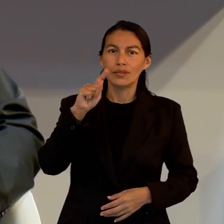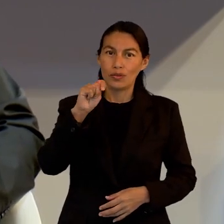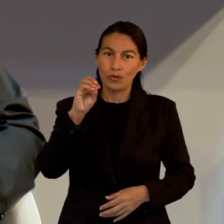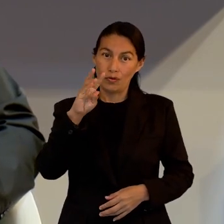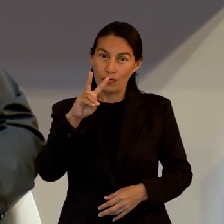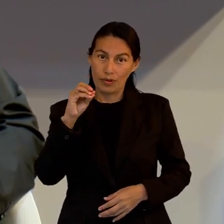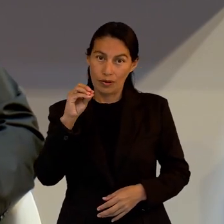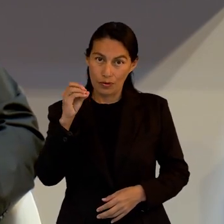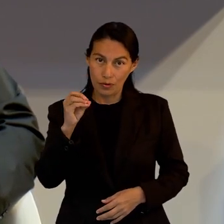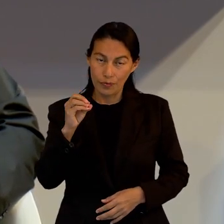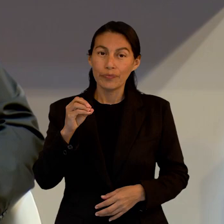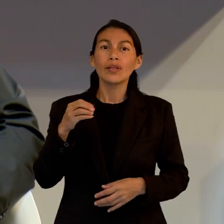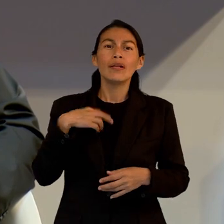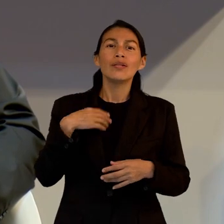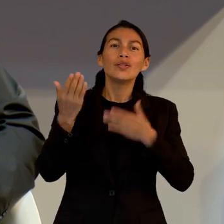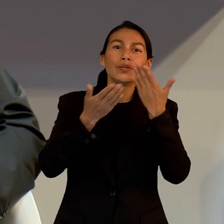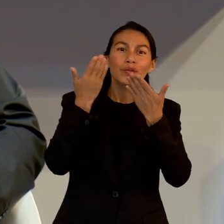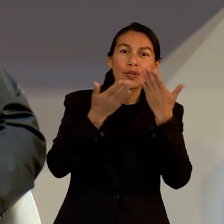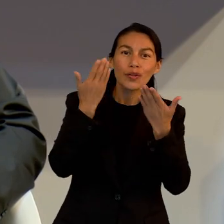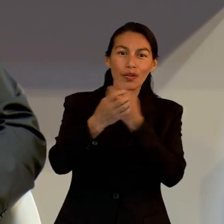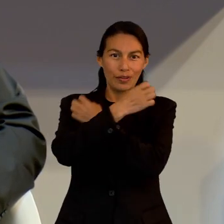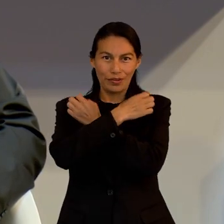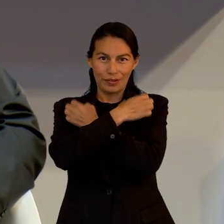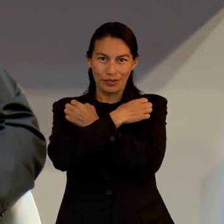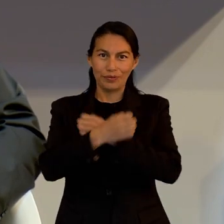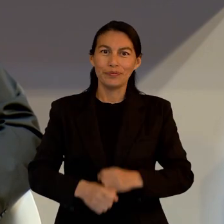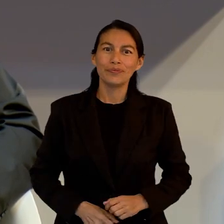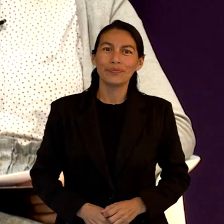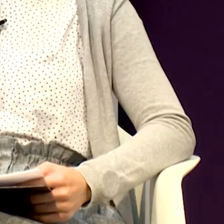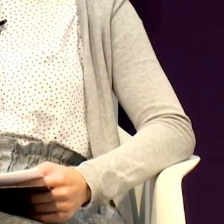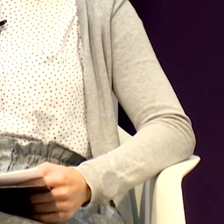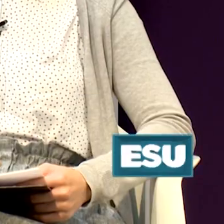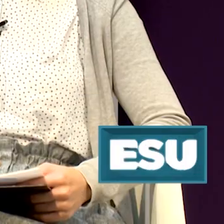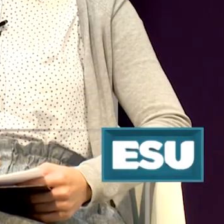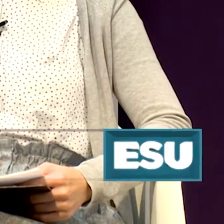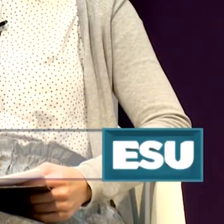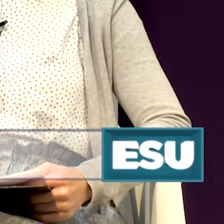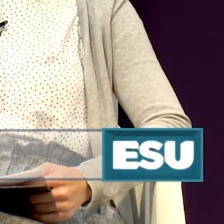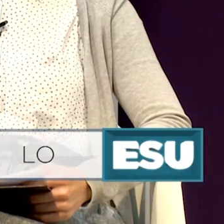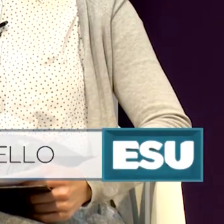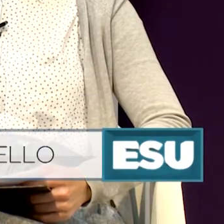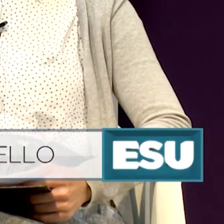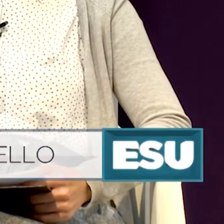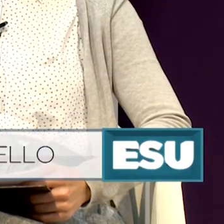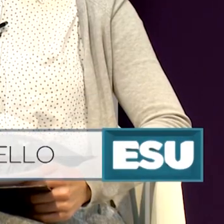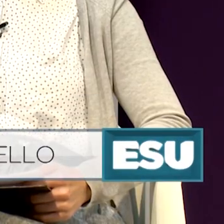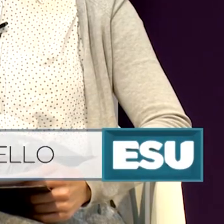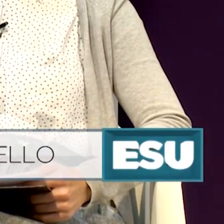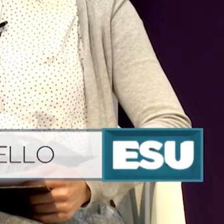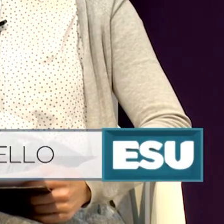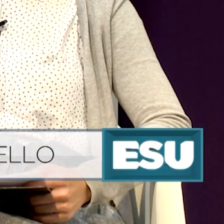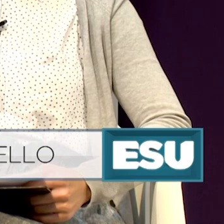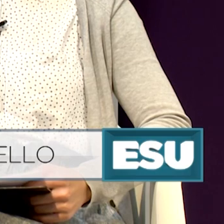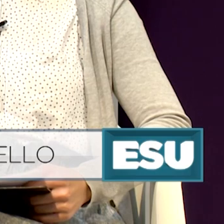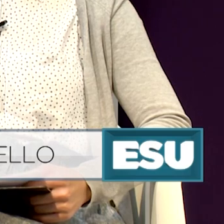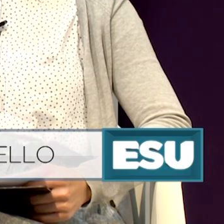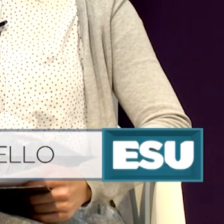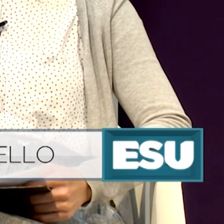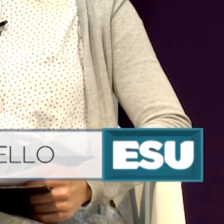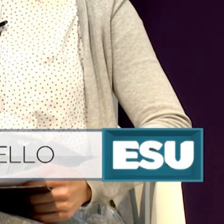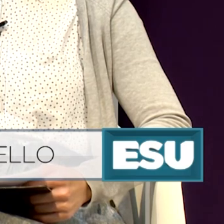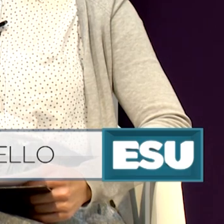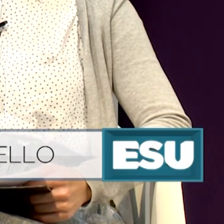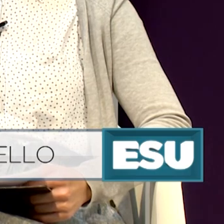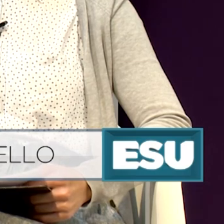teixeira estudiante de la maestría en educación hola qué tal mi nombre es ana maría tello y me